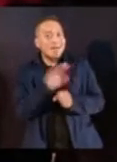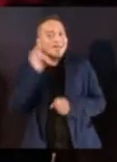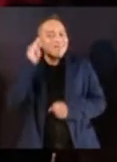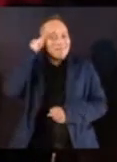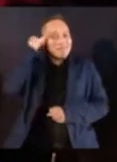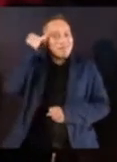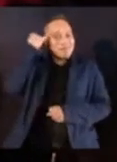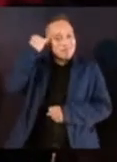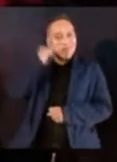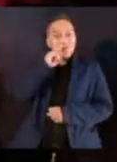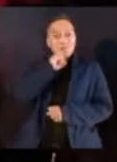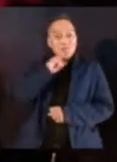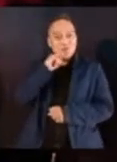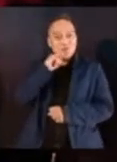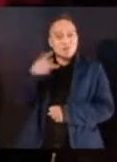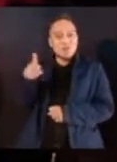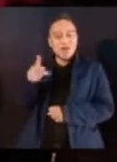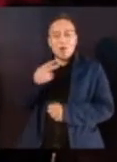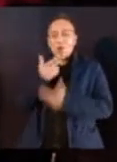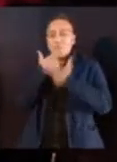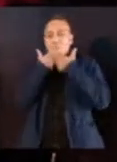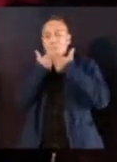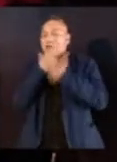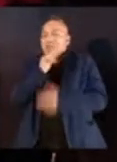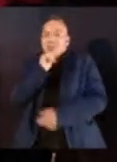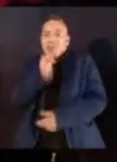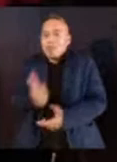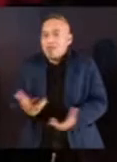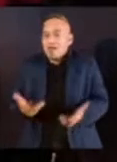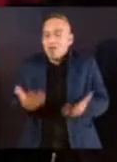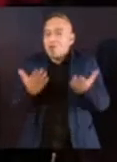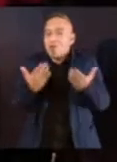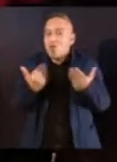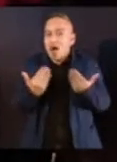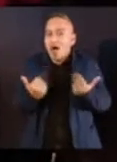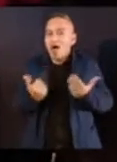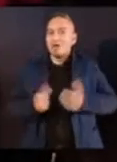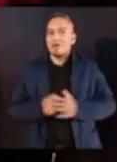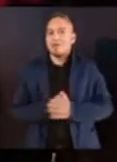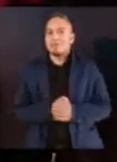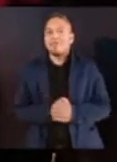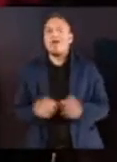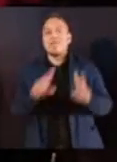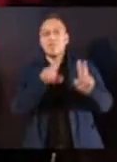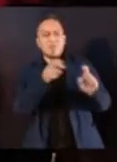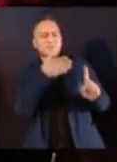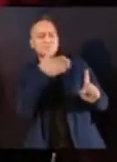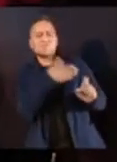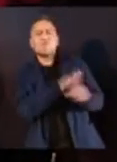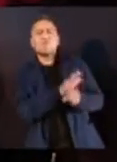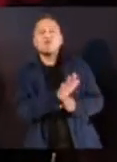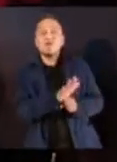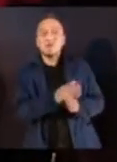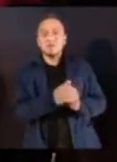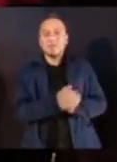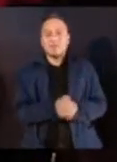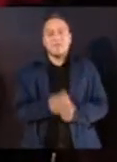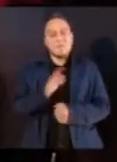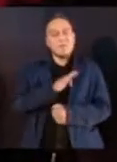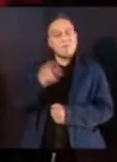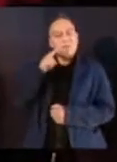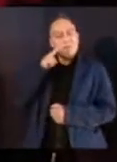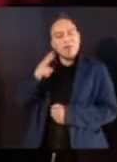lenguas autóctonas. Más bien se trataba en aquella época, uno lo puede ver esto en el